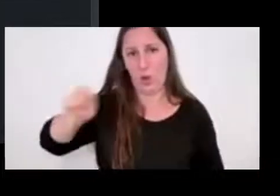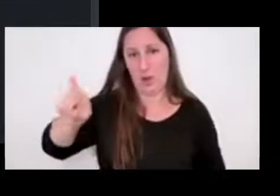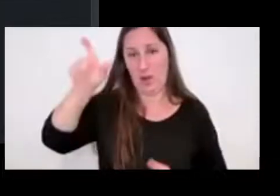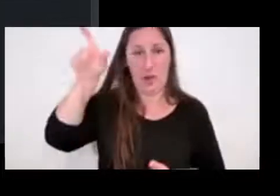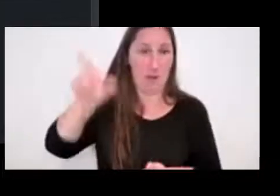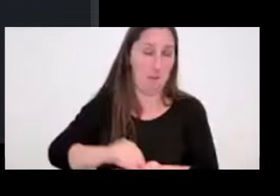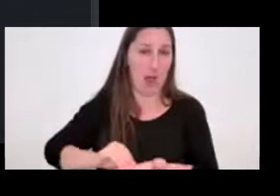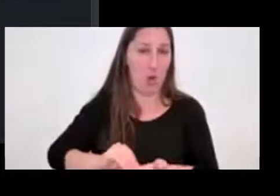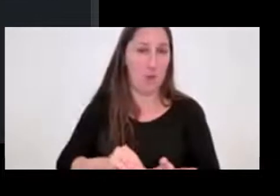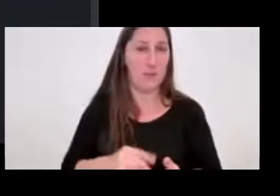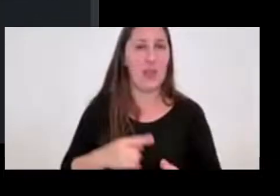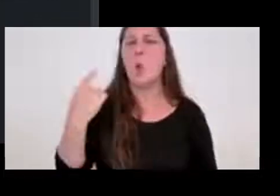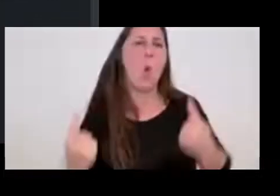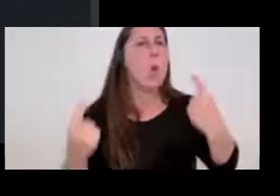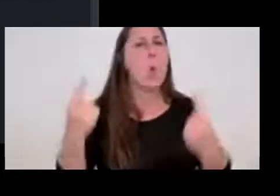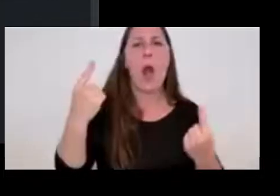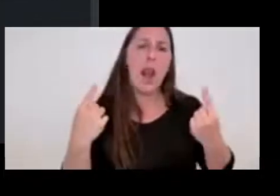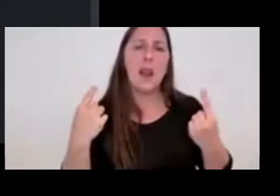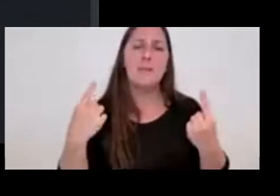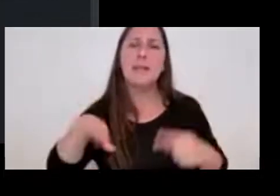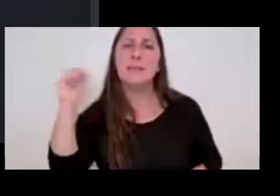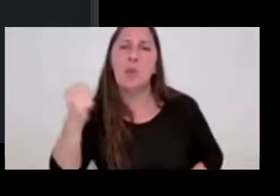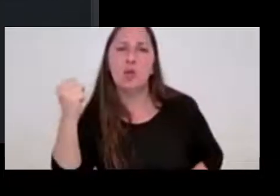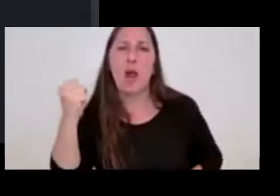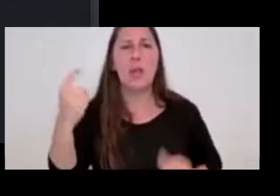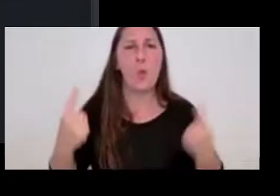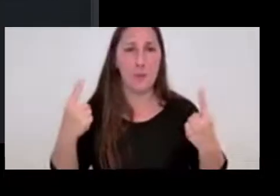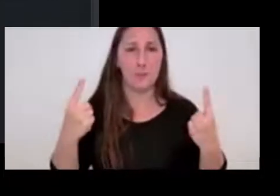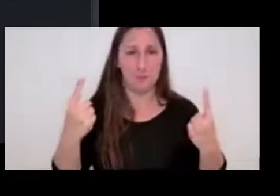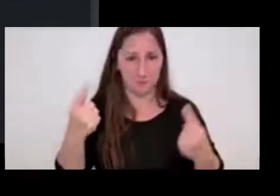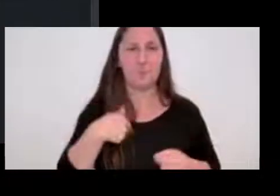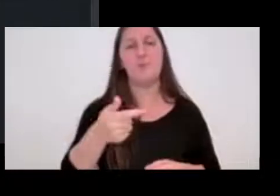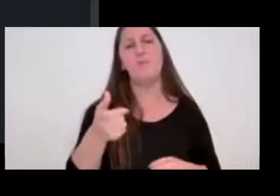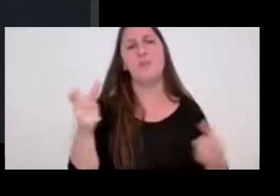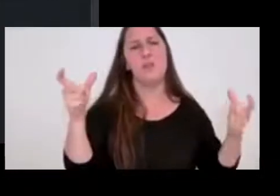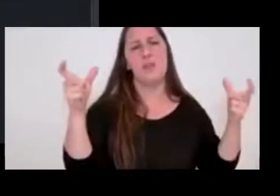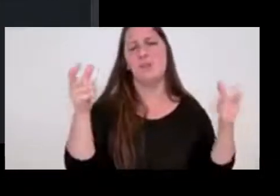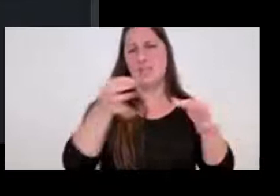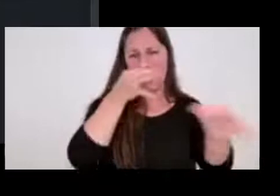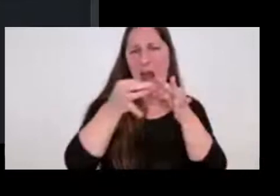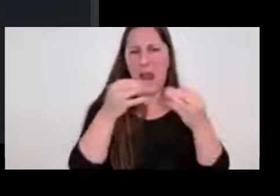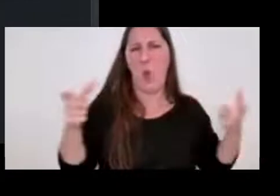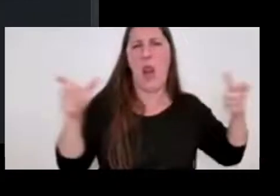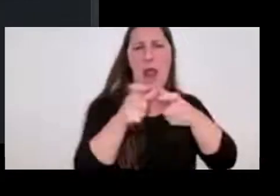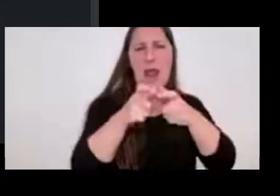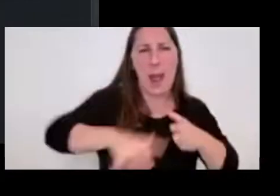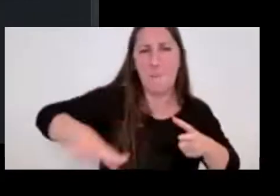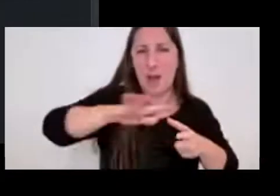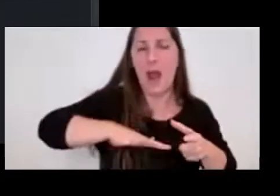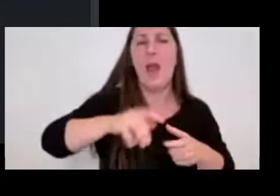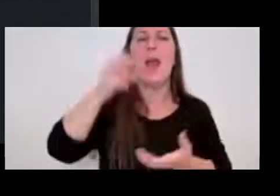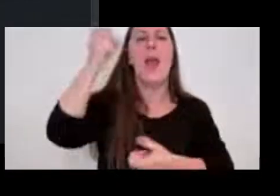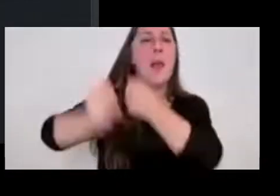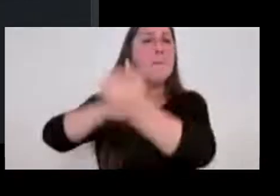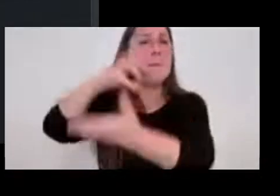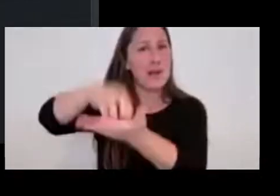¿Qué prevalece acá? Y yo en este caso tuve una cámara que dando una charla con este tema. Casualmente había una empresa que tenía una